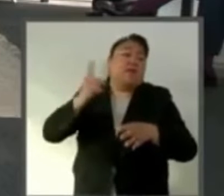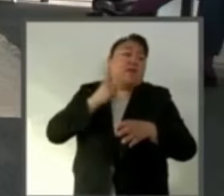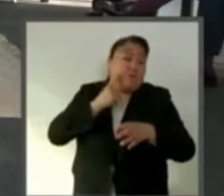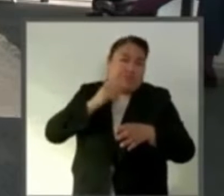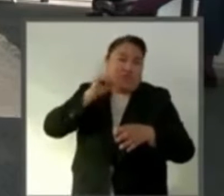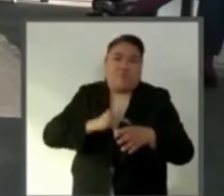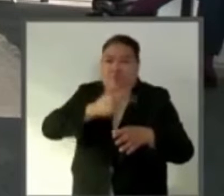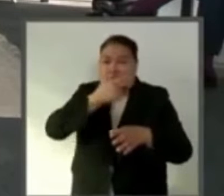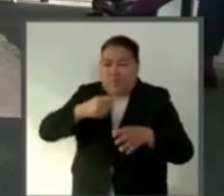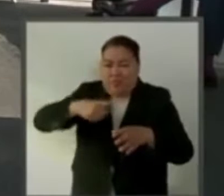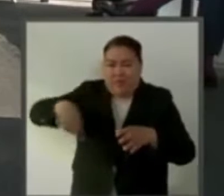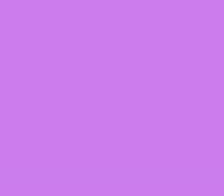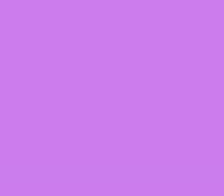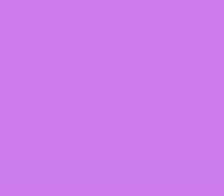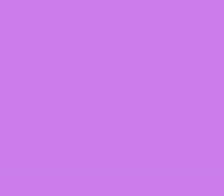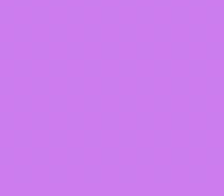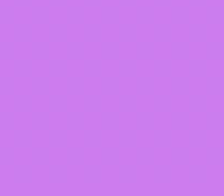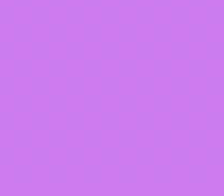que la igualdad sustantiva sea efectiva.